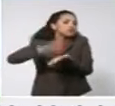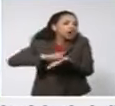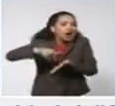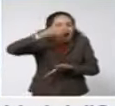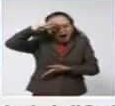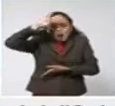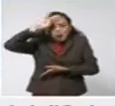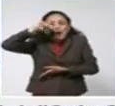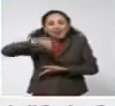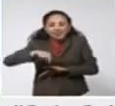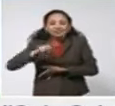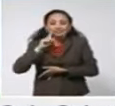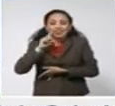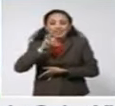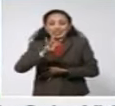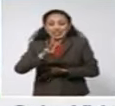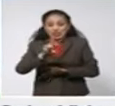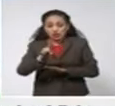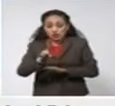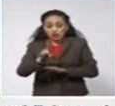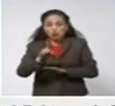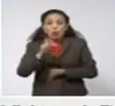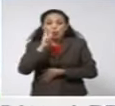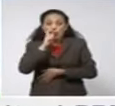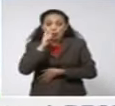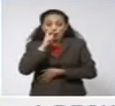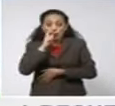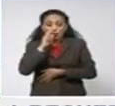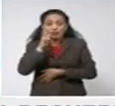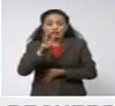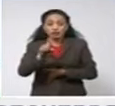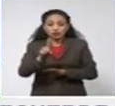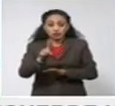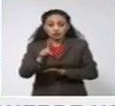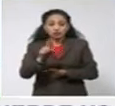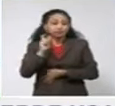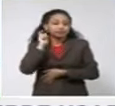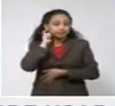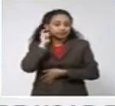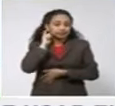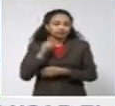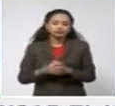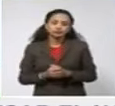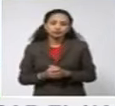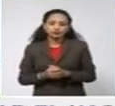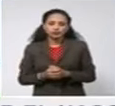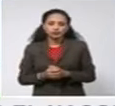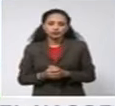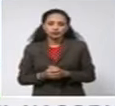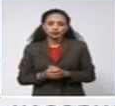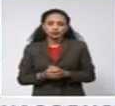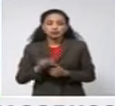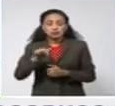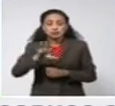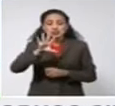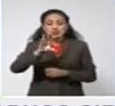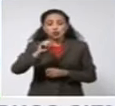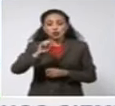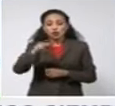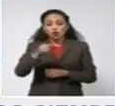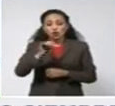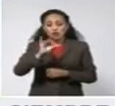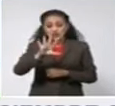31 masculino, 31 femenino, el sexo masculino con un 50,5%